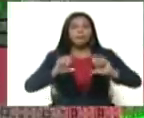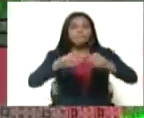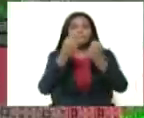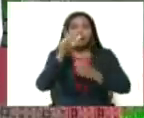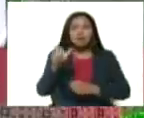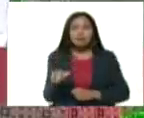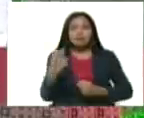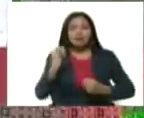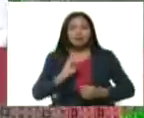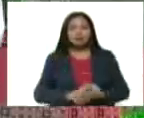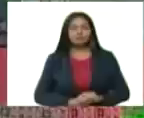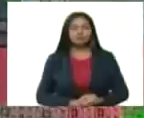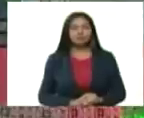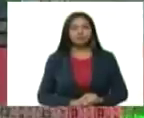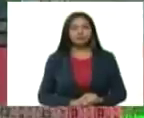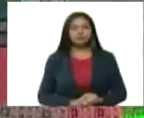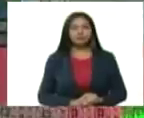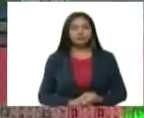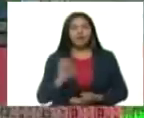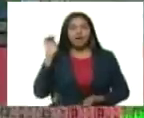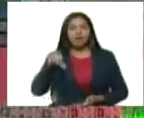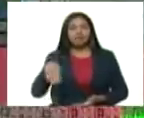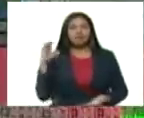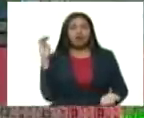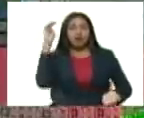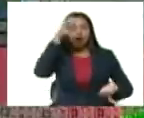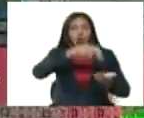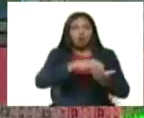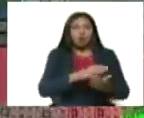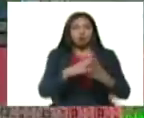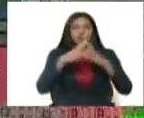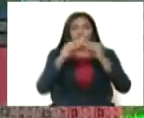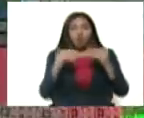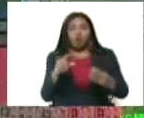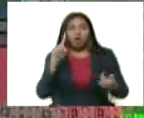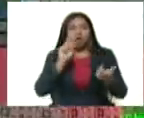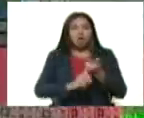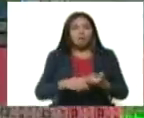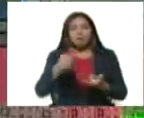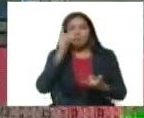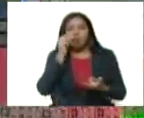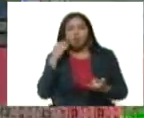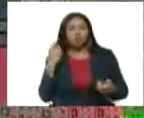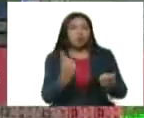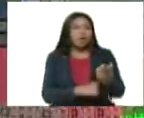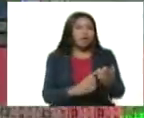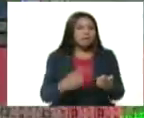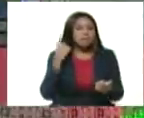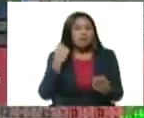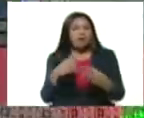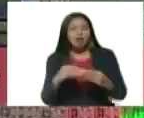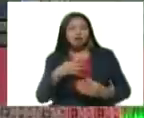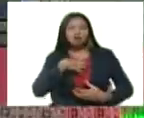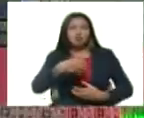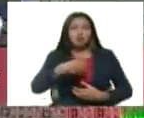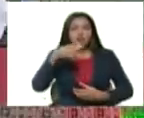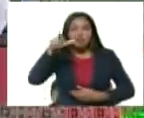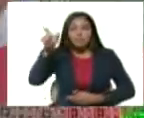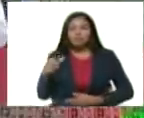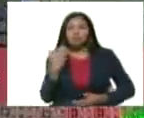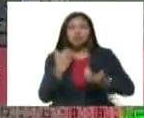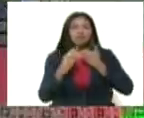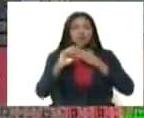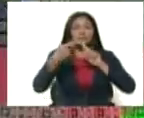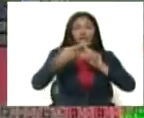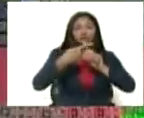panadería allí en el estado Aragua. Todos son o esposas, o hermanos, o hermanas, o sobrinas de uno